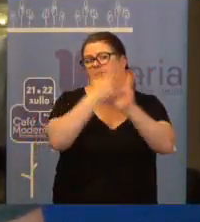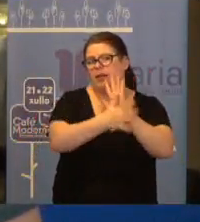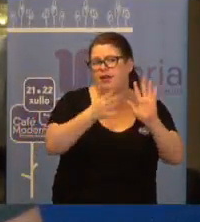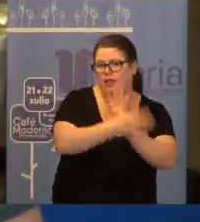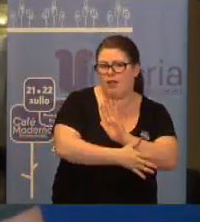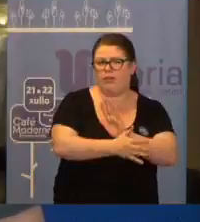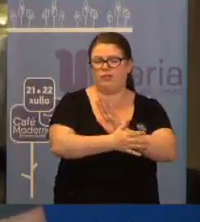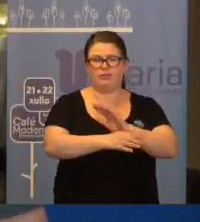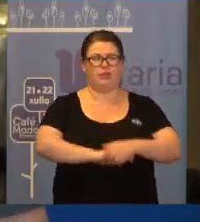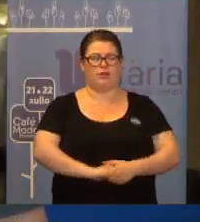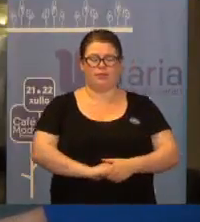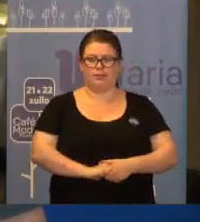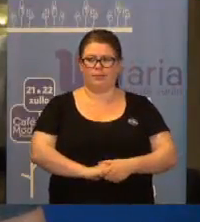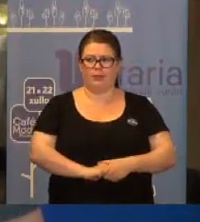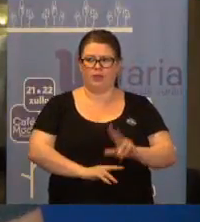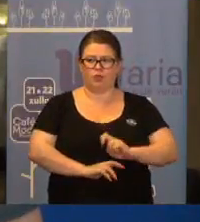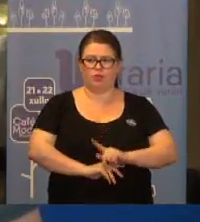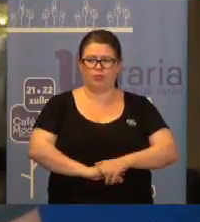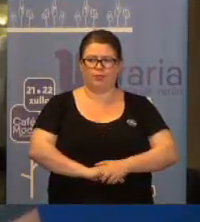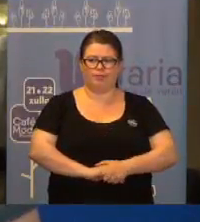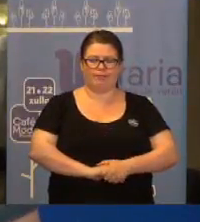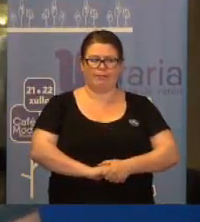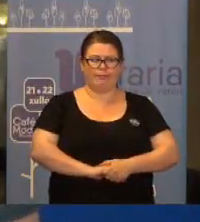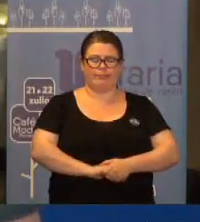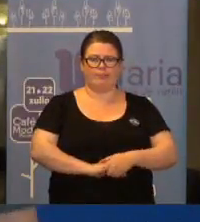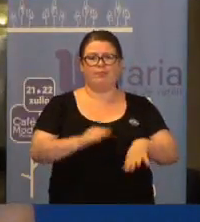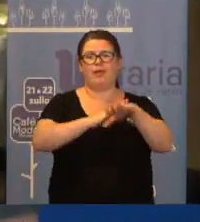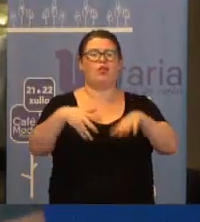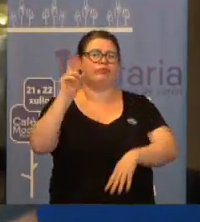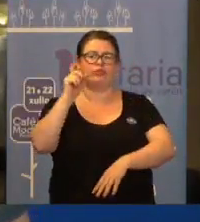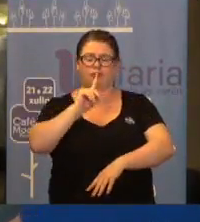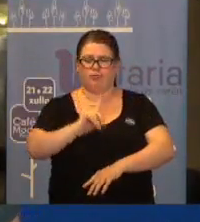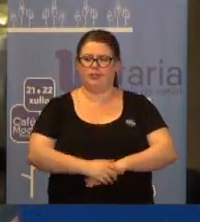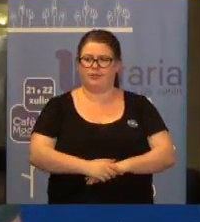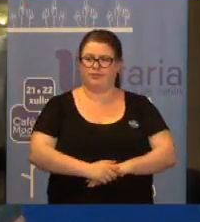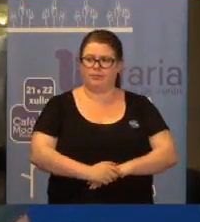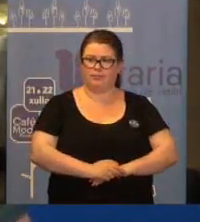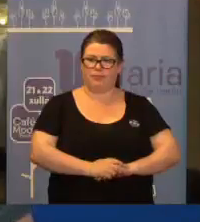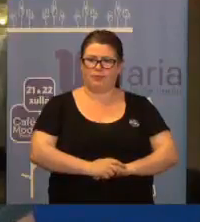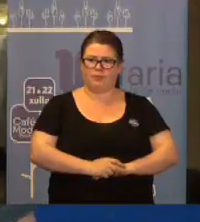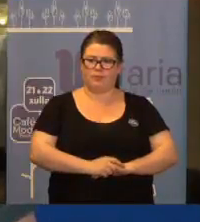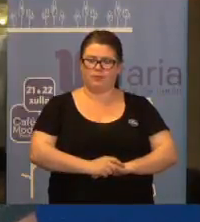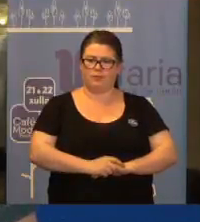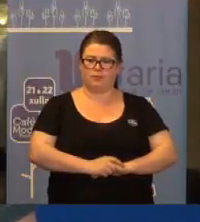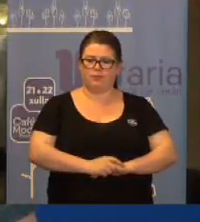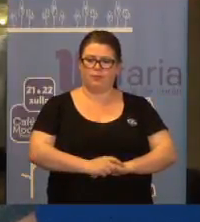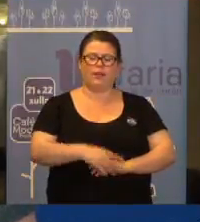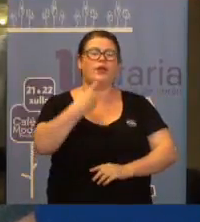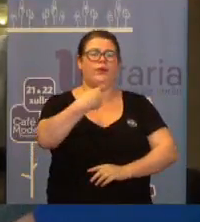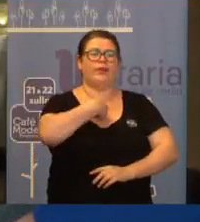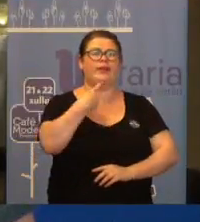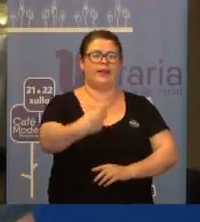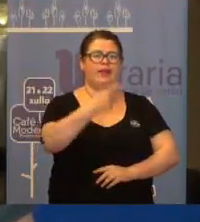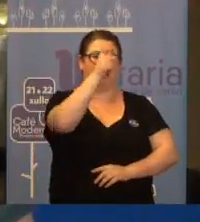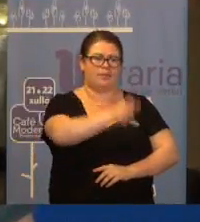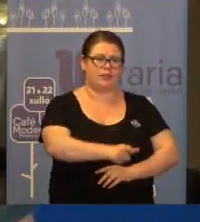curso. Se houbera que facer unha descripción moi xenérica, planetaria do momento, pois eu diría que hai algo